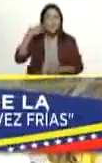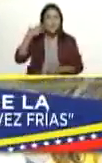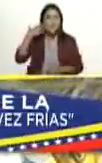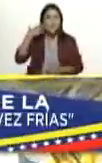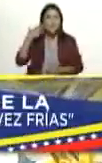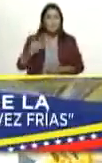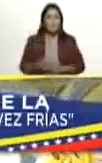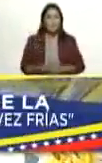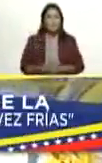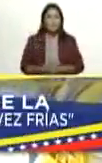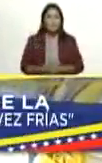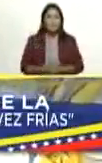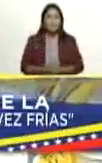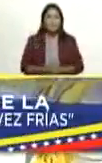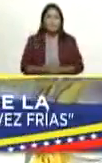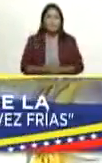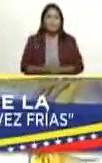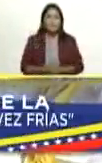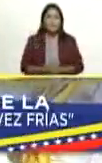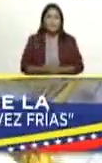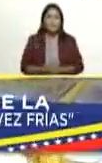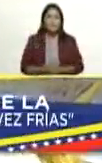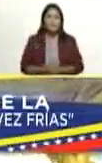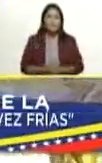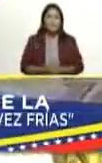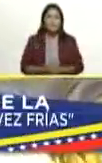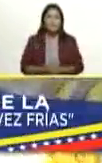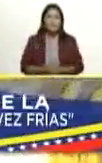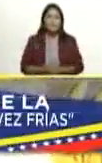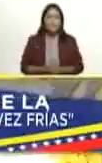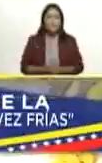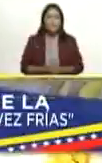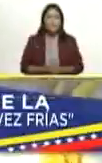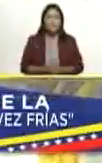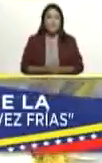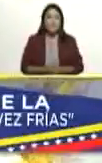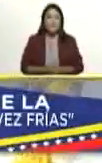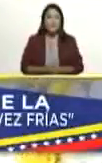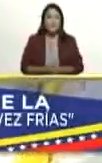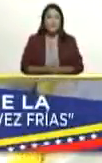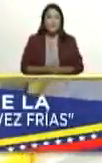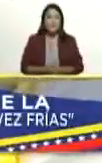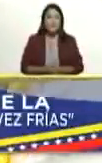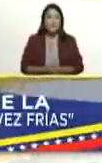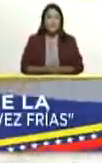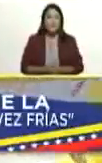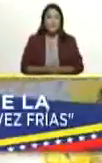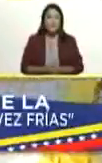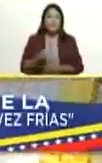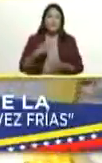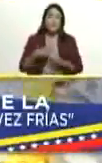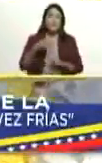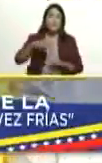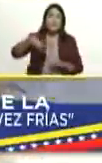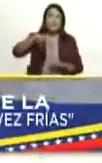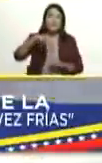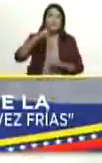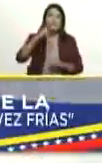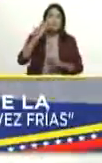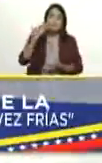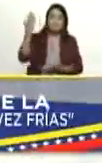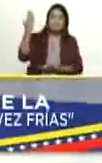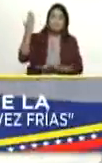entrega el jefe de Estado los títulos a estos nuevos egresados profesionales de la salud que además pues se insertarán